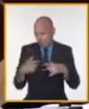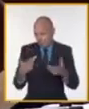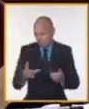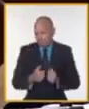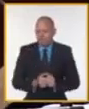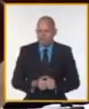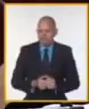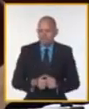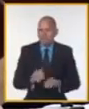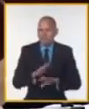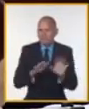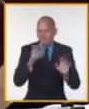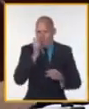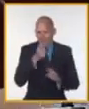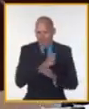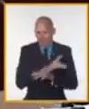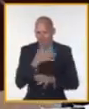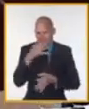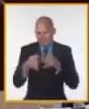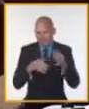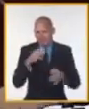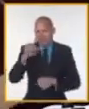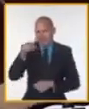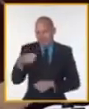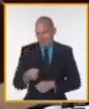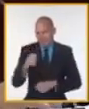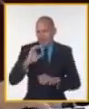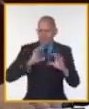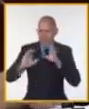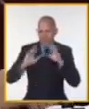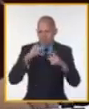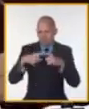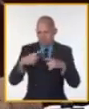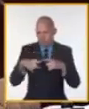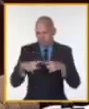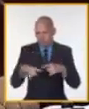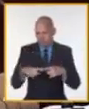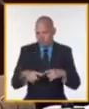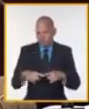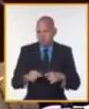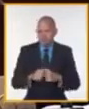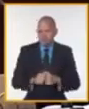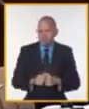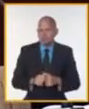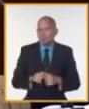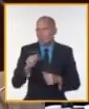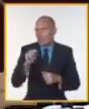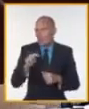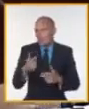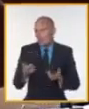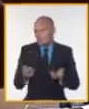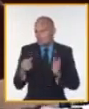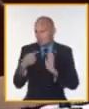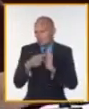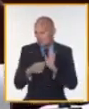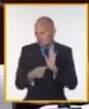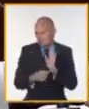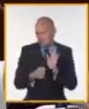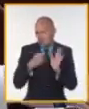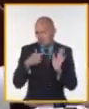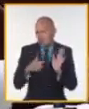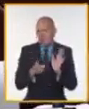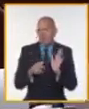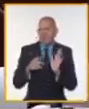comunicación, pero la ley de comunicación no solamente habla del ámbito mediático, está el ámbito organizacional y el ámbito comunitario. ¿Y por qué